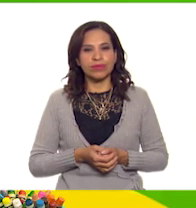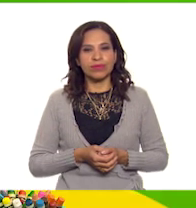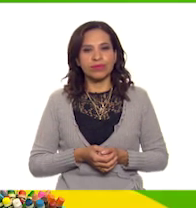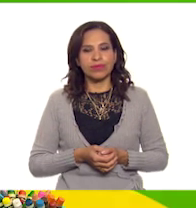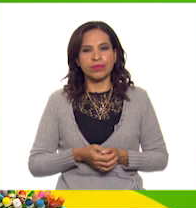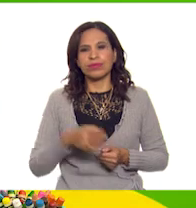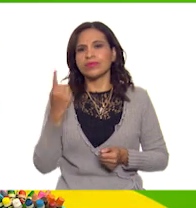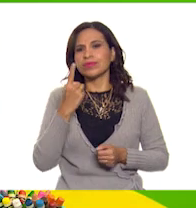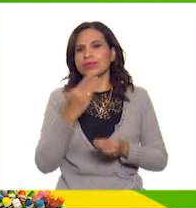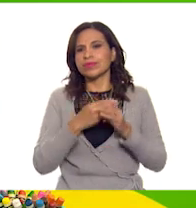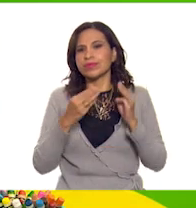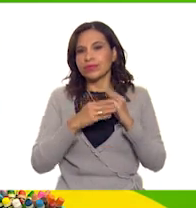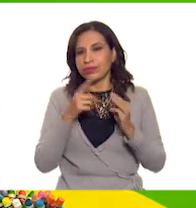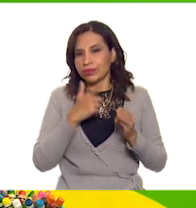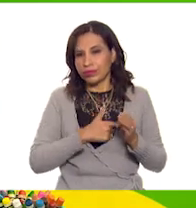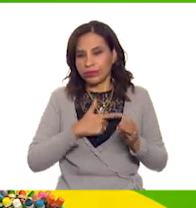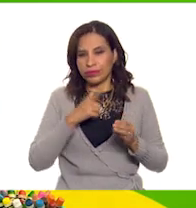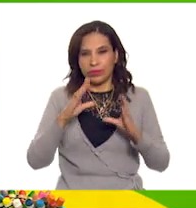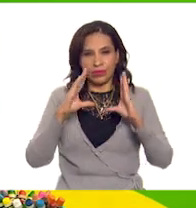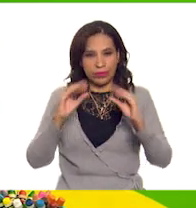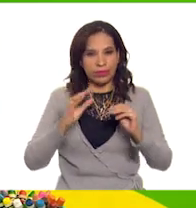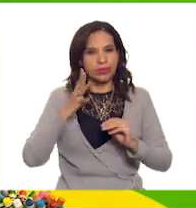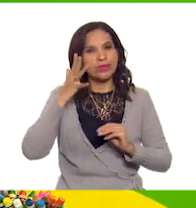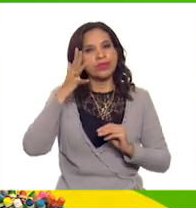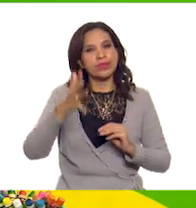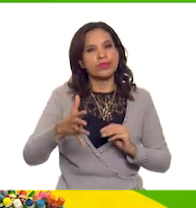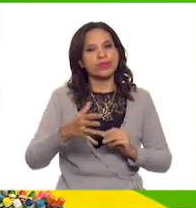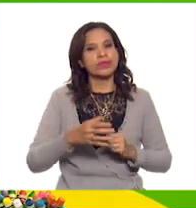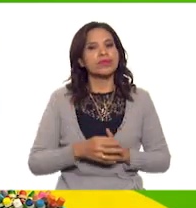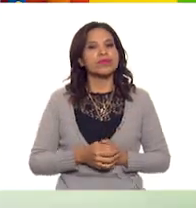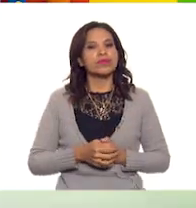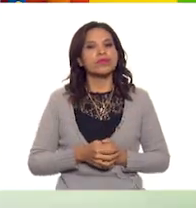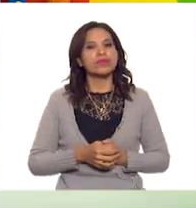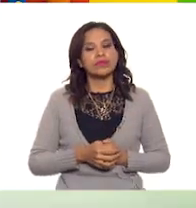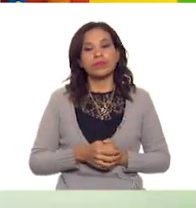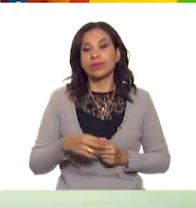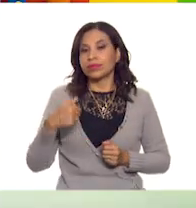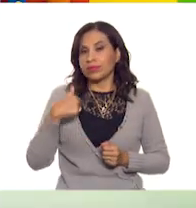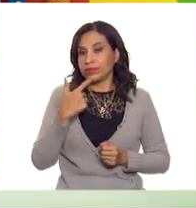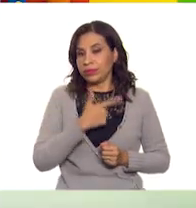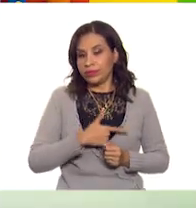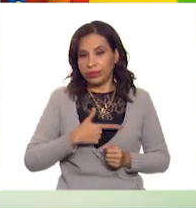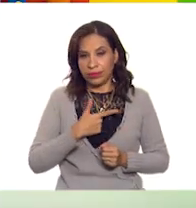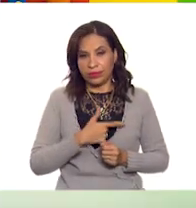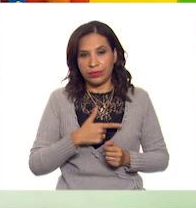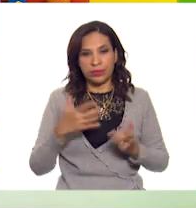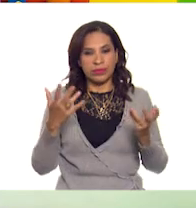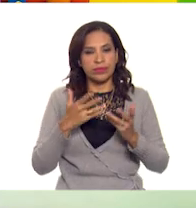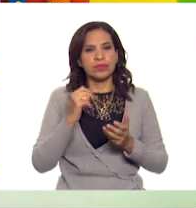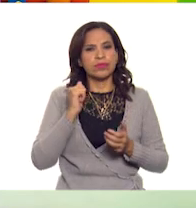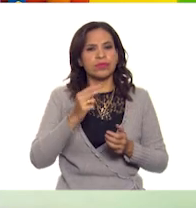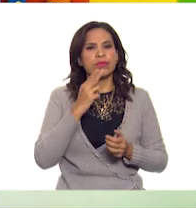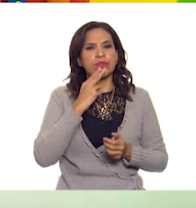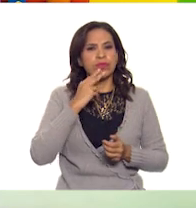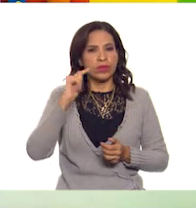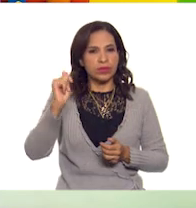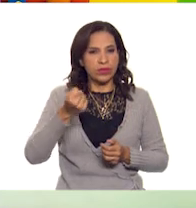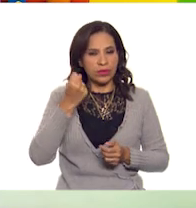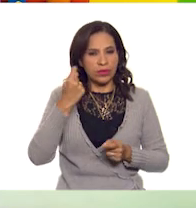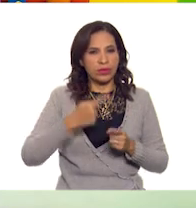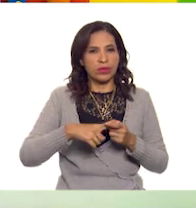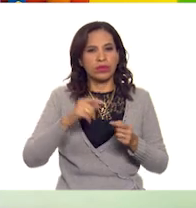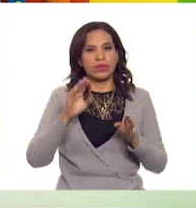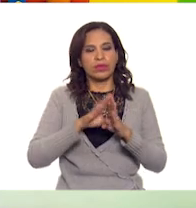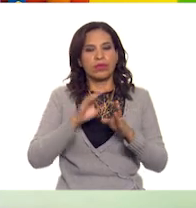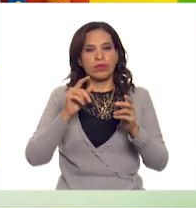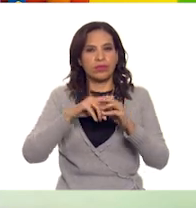¿Con qué materiales te gustaría enseñar en un futuro, Itza? Pues a mí me gustaría hacer uso de las tecnologías como la